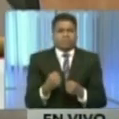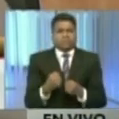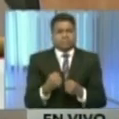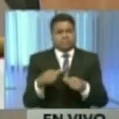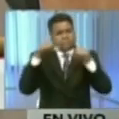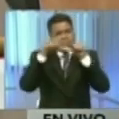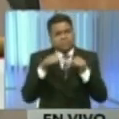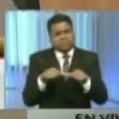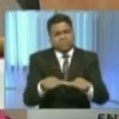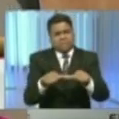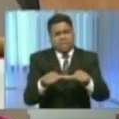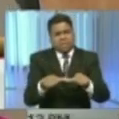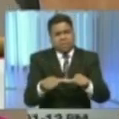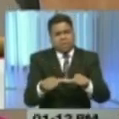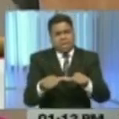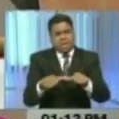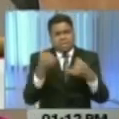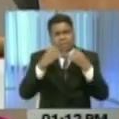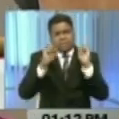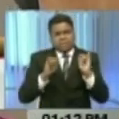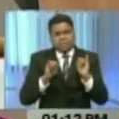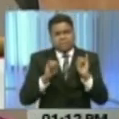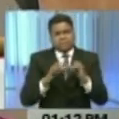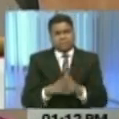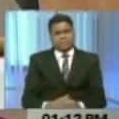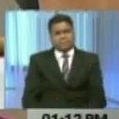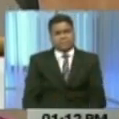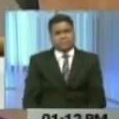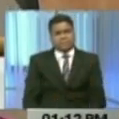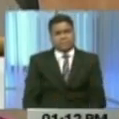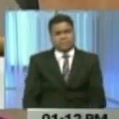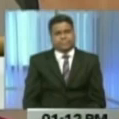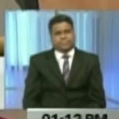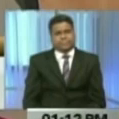a defender su independencia y su soberanía.